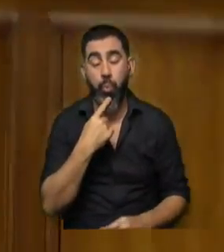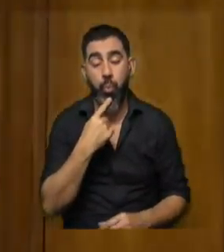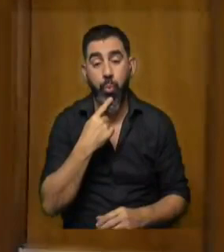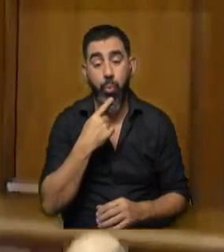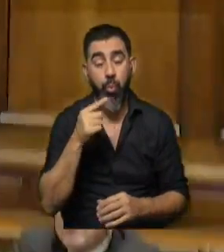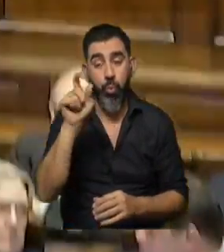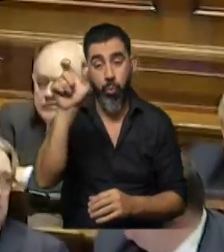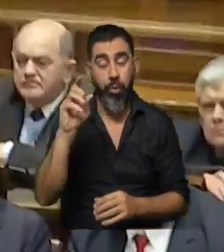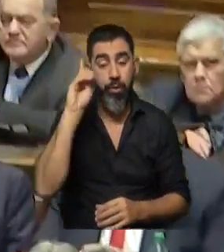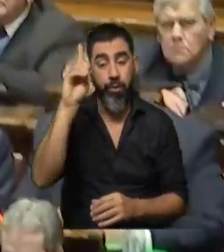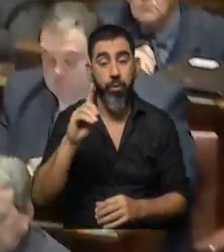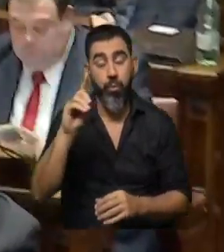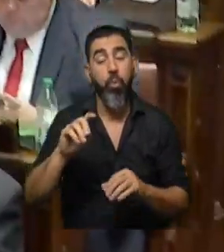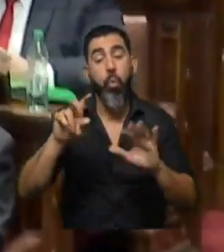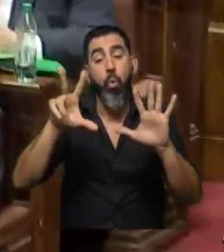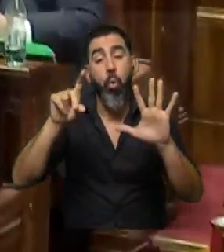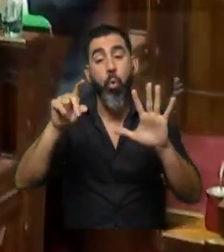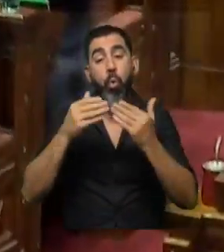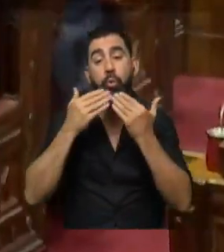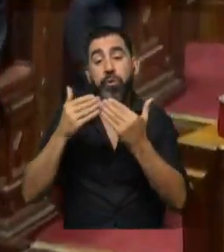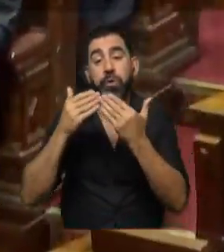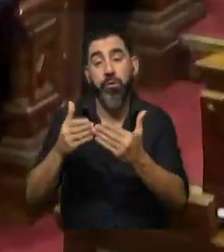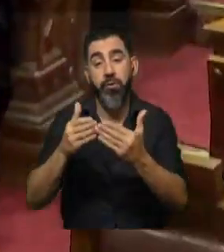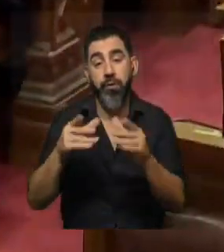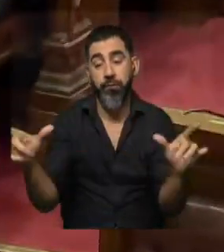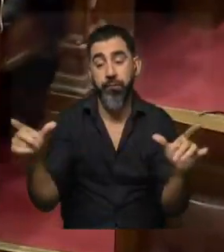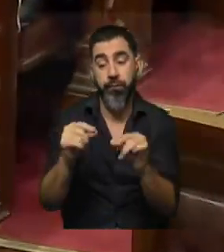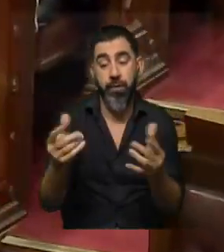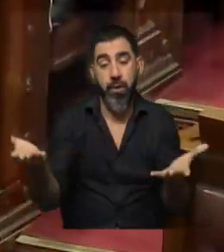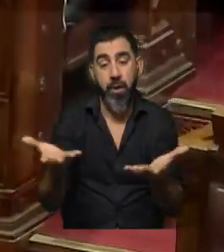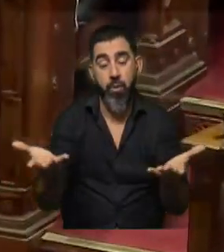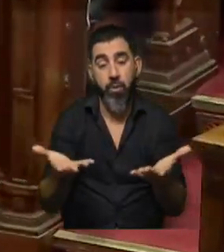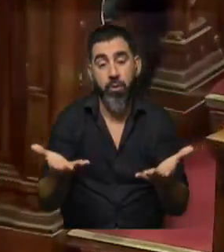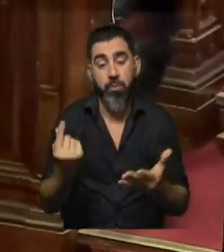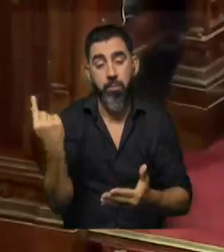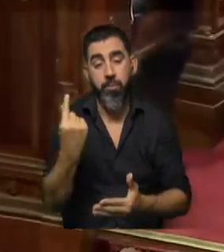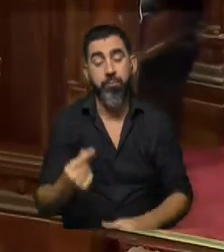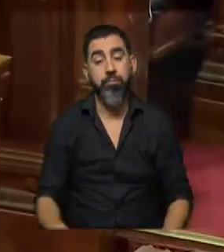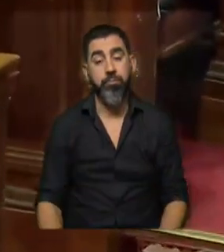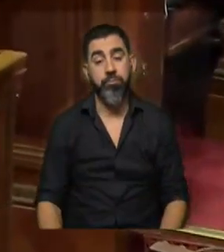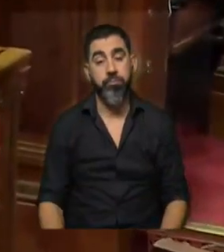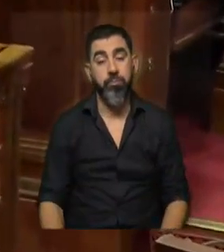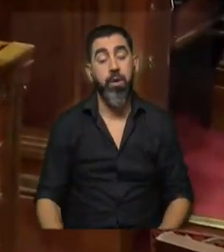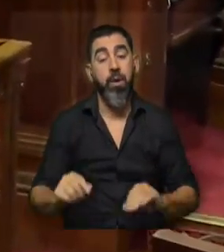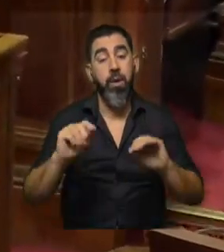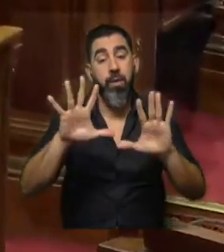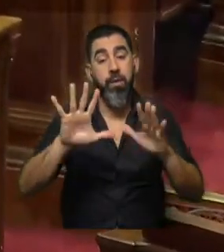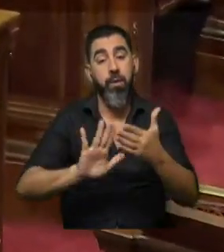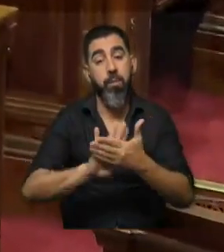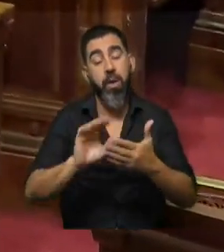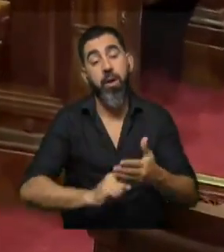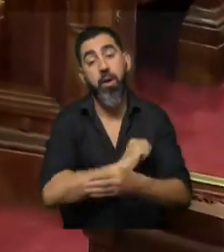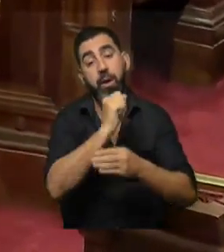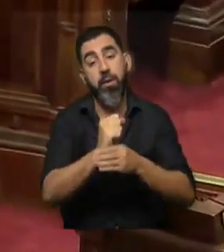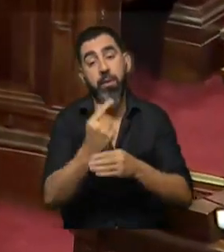Carballo en 80 preguntas que acaban de terminar hace nada más que unos minutos desde las 10 hasta hace